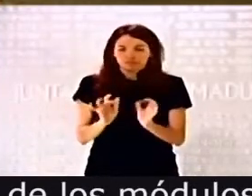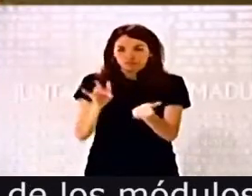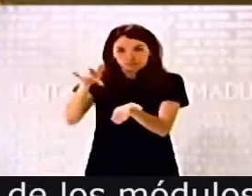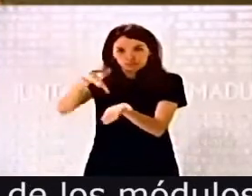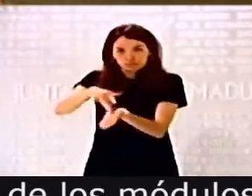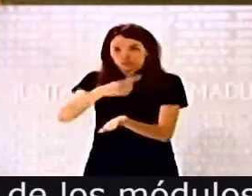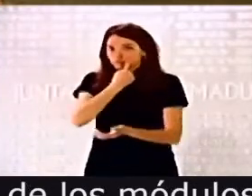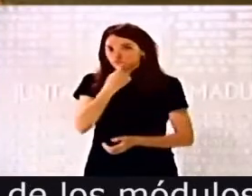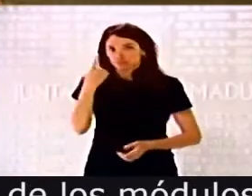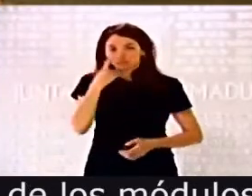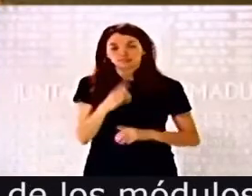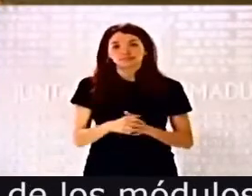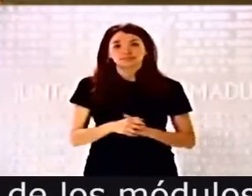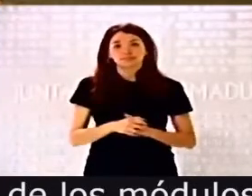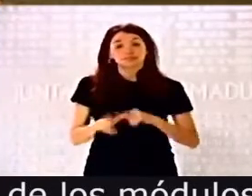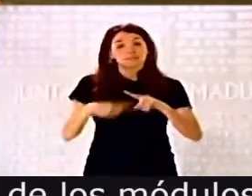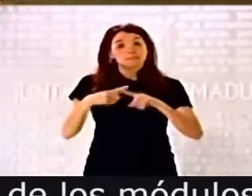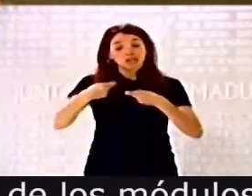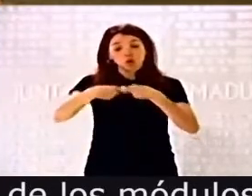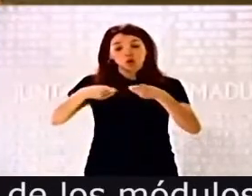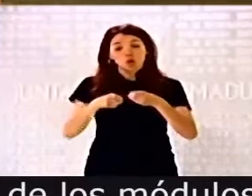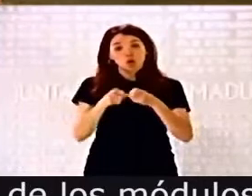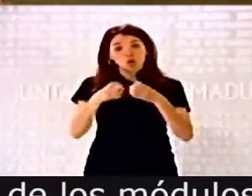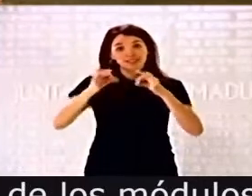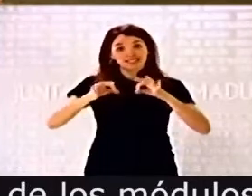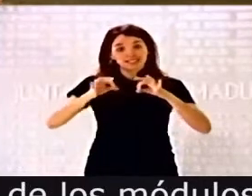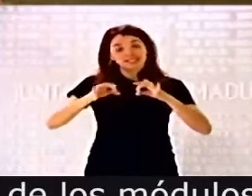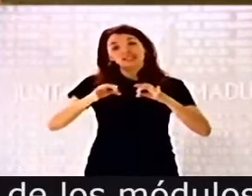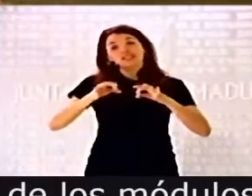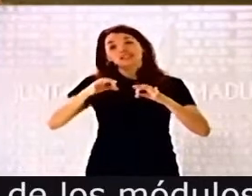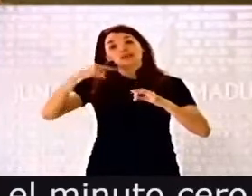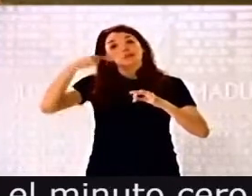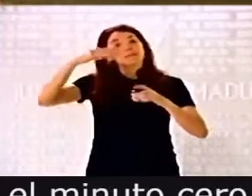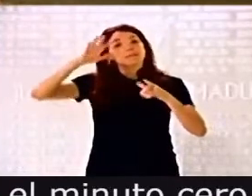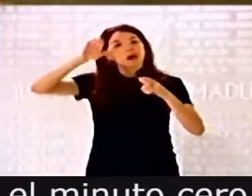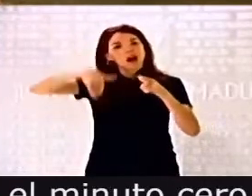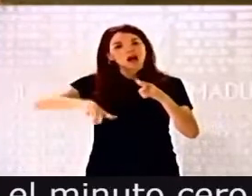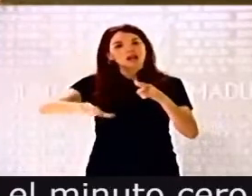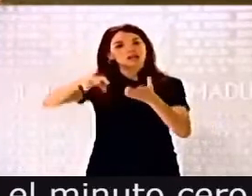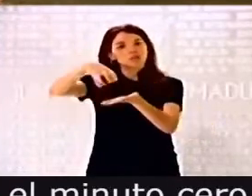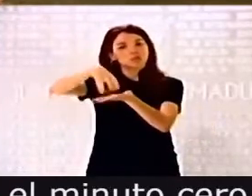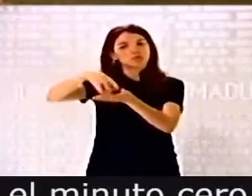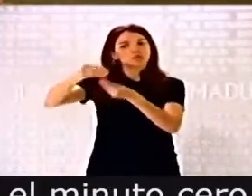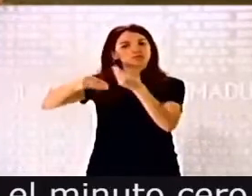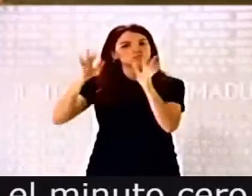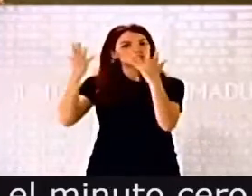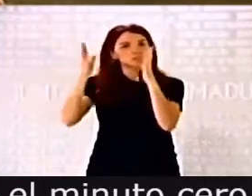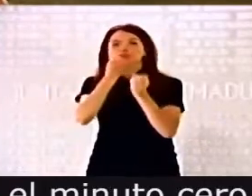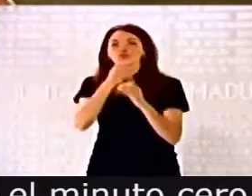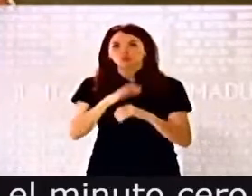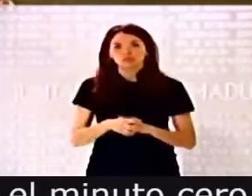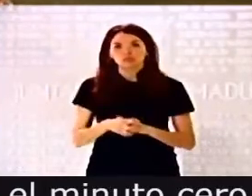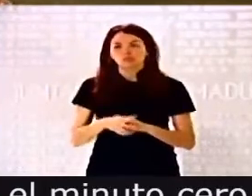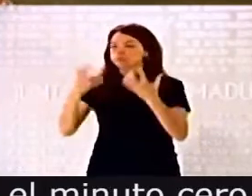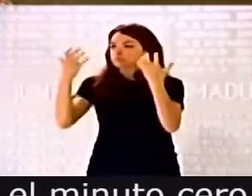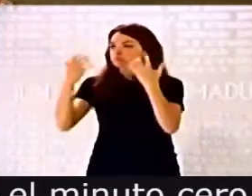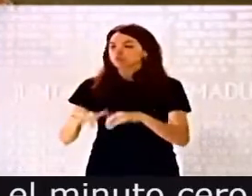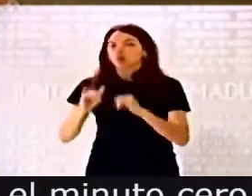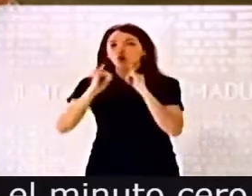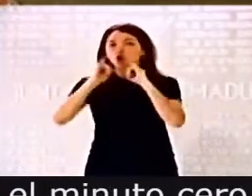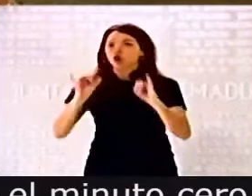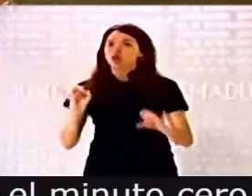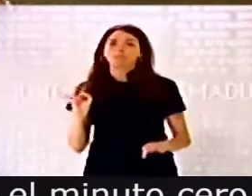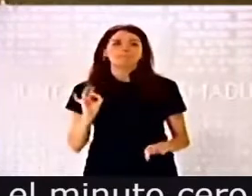las cooperativas del Valle del Jerte han cogido una muy buena opción, que es comunicar ipso facto por correo